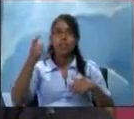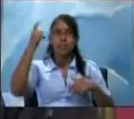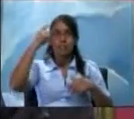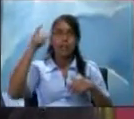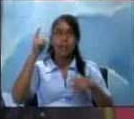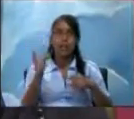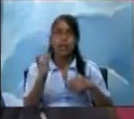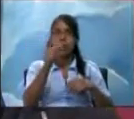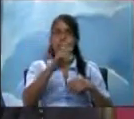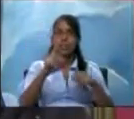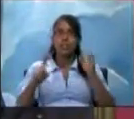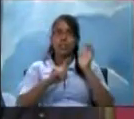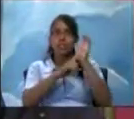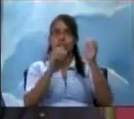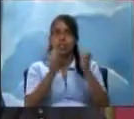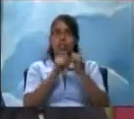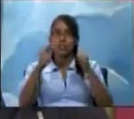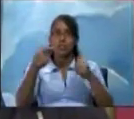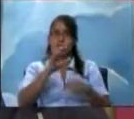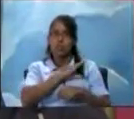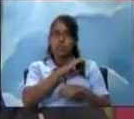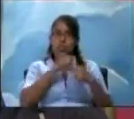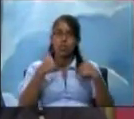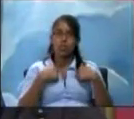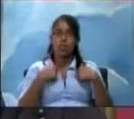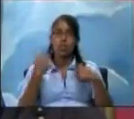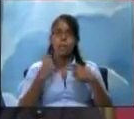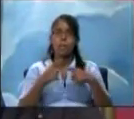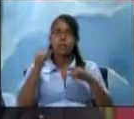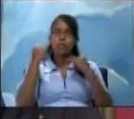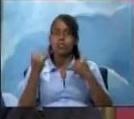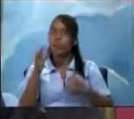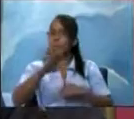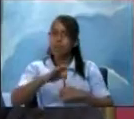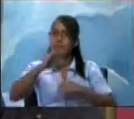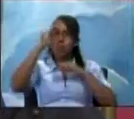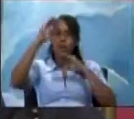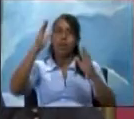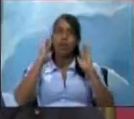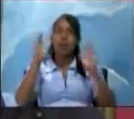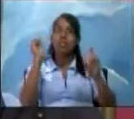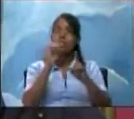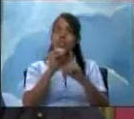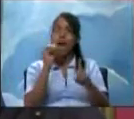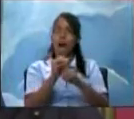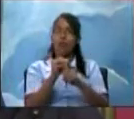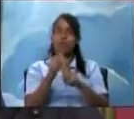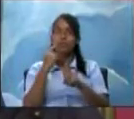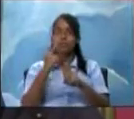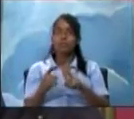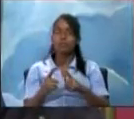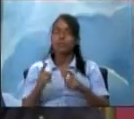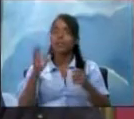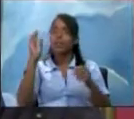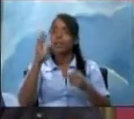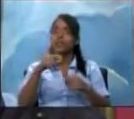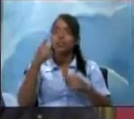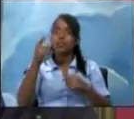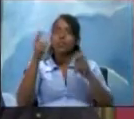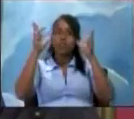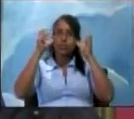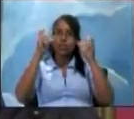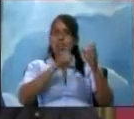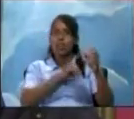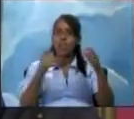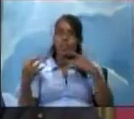la gente anda presentándose con ese yo soy, pero ya estamos alertados. Dice el 7 más, cuando oigáis